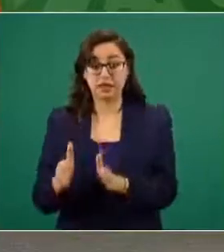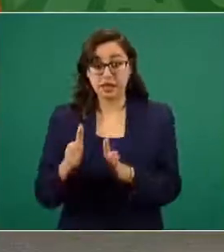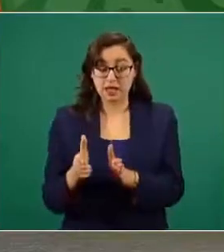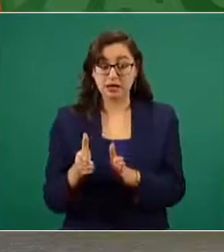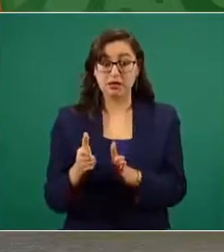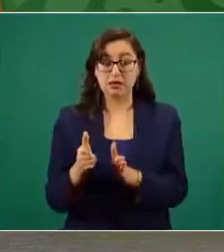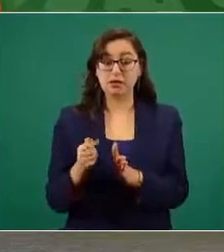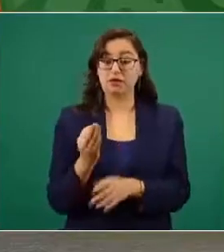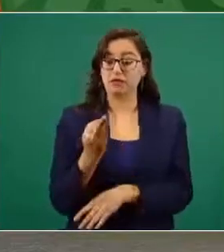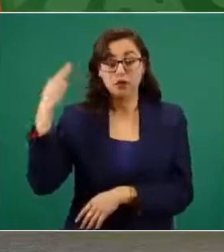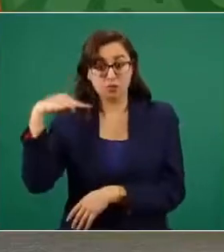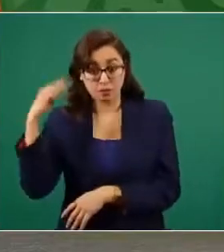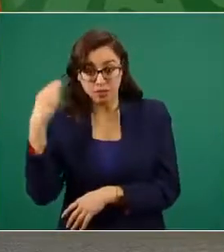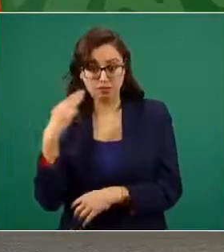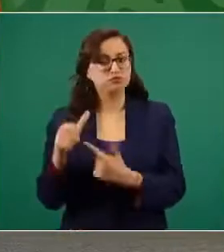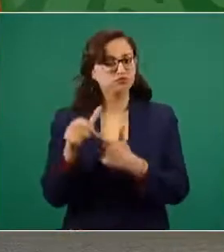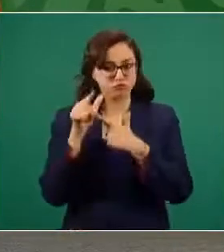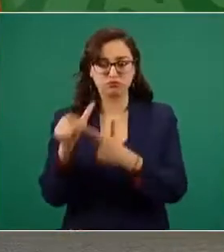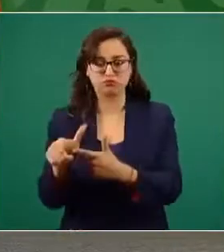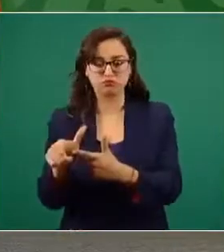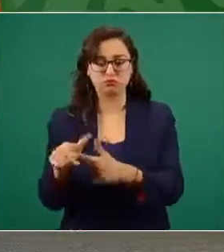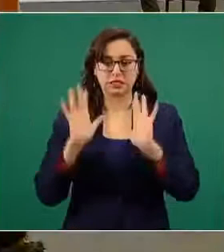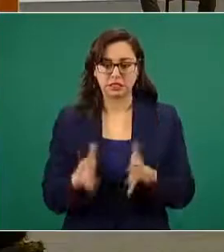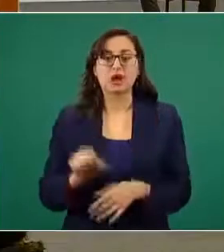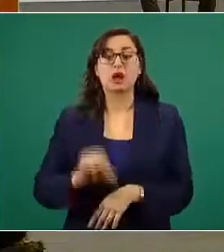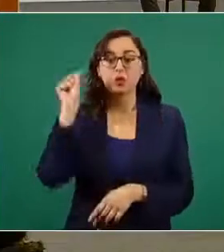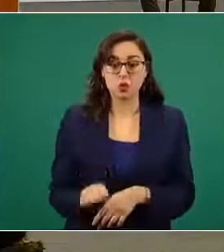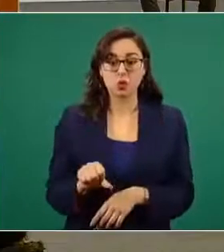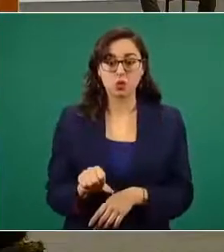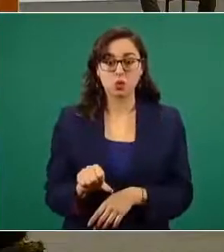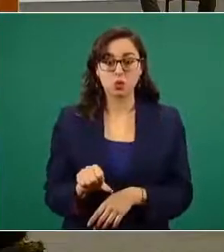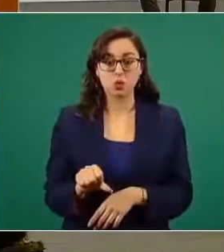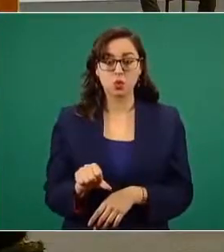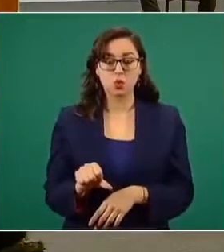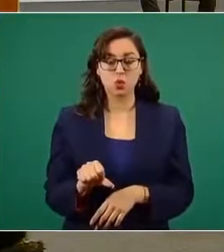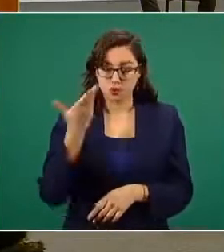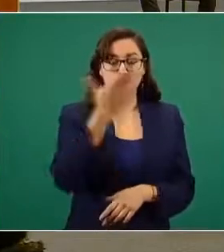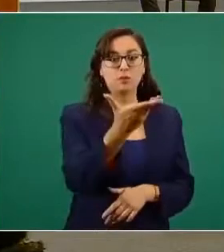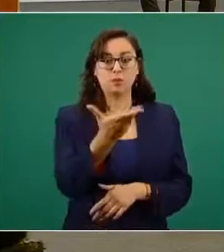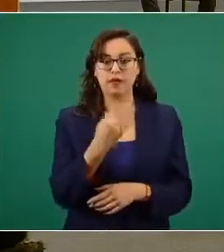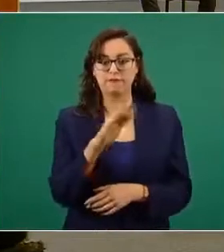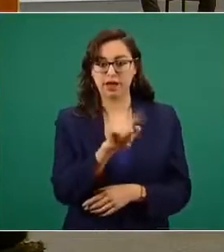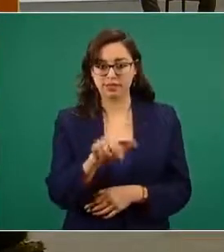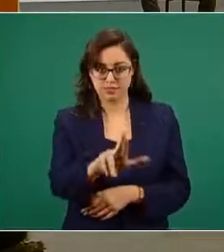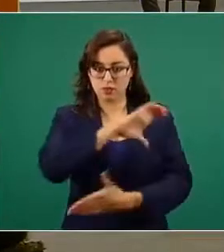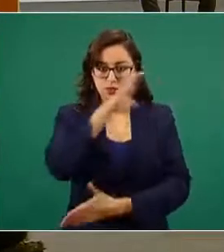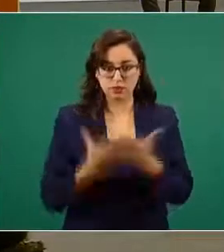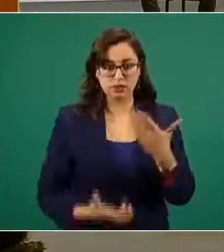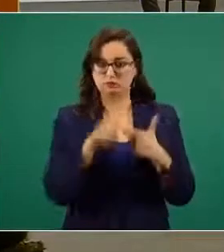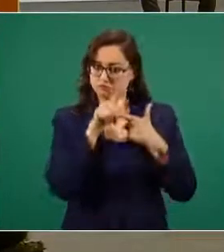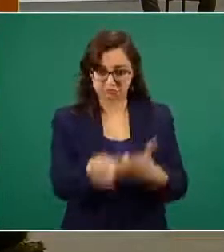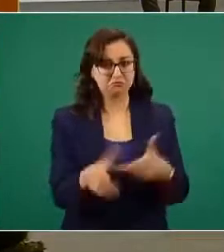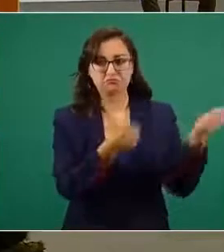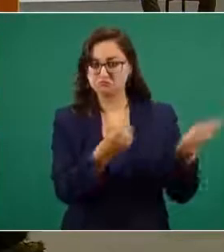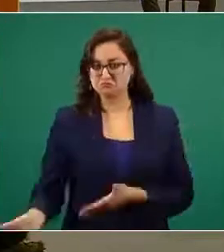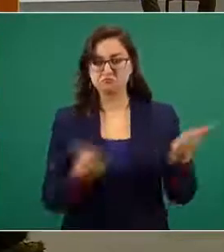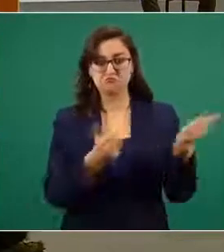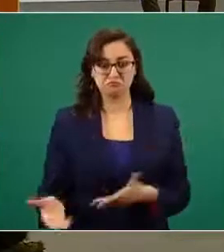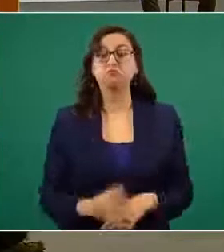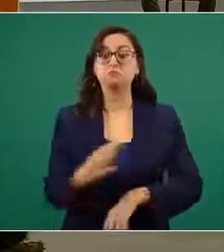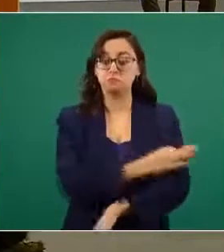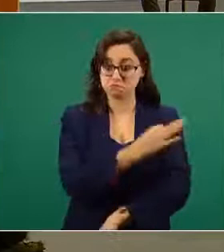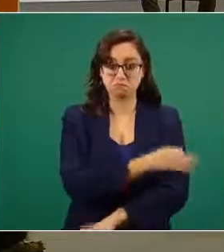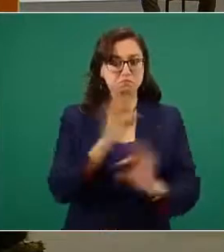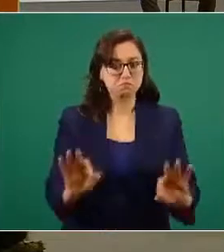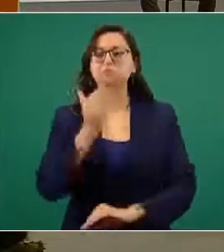la vacunación. Se va a establecer el día de hoy ya el nuevo pedido a Pfizer para continuar. Esta vacuna, que es muy